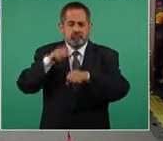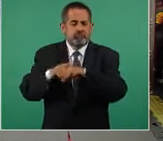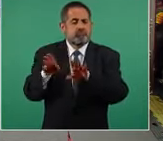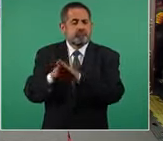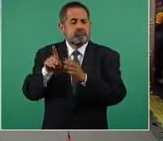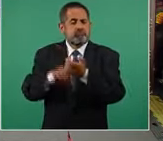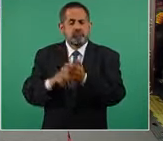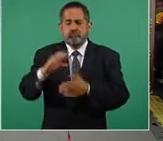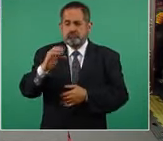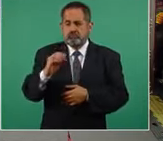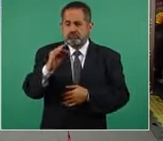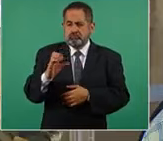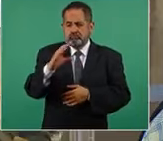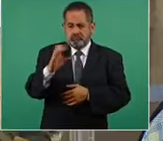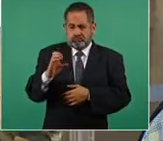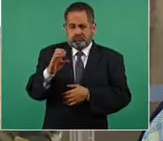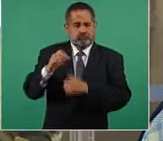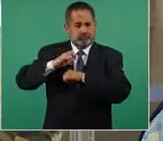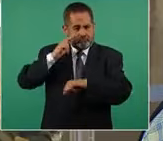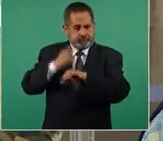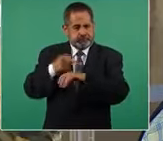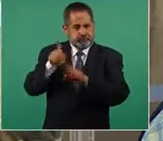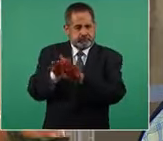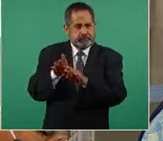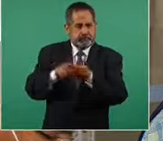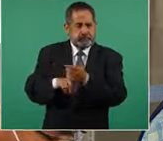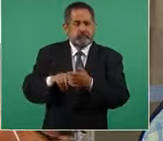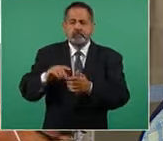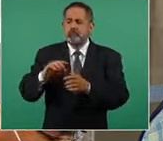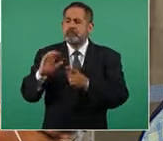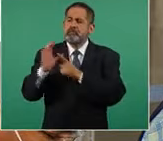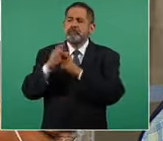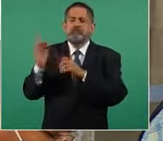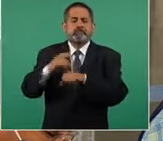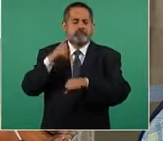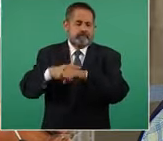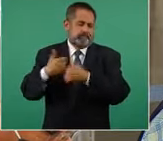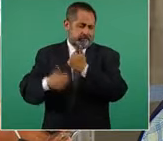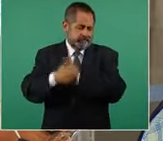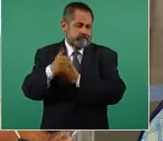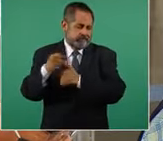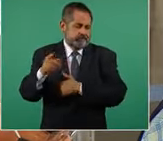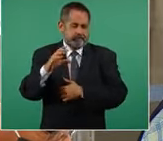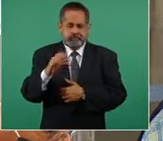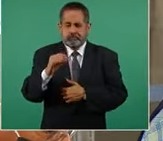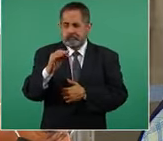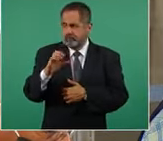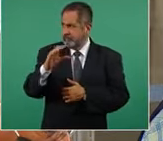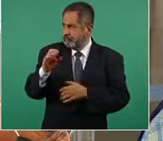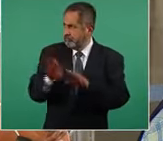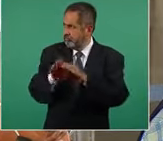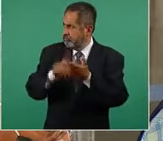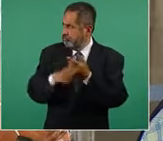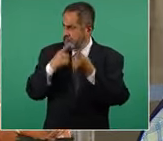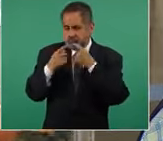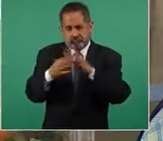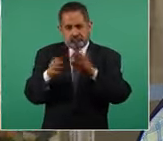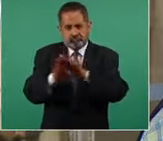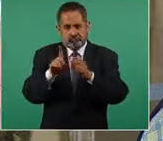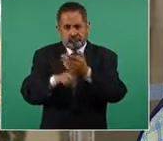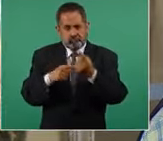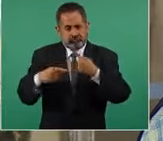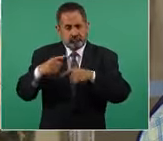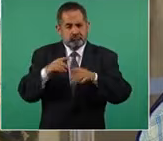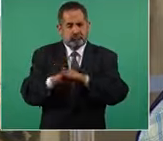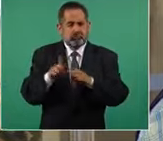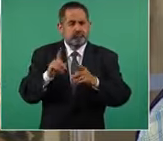la COFECE, órgano autónomo que es la Comisión Federal de Competencia Económica, contrario a la